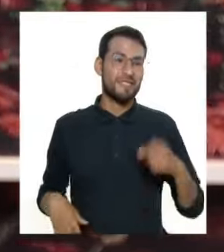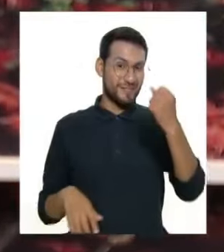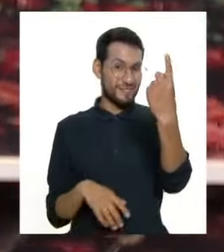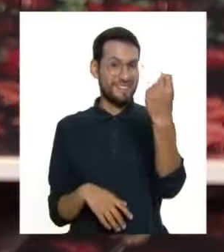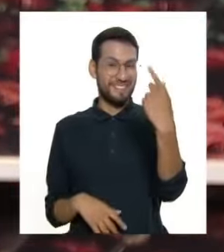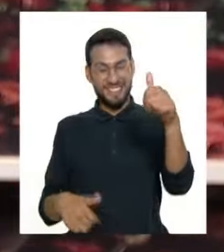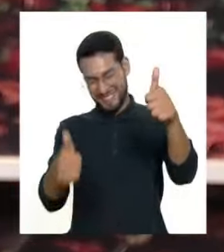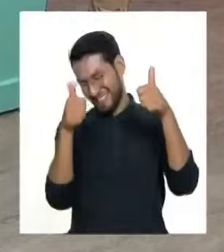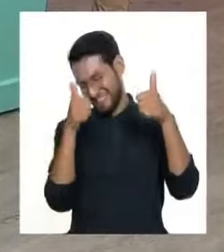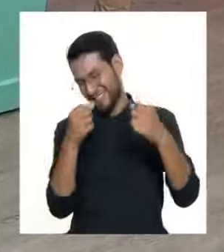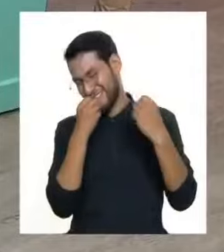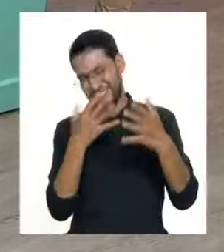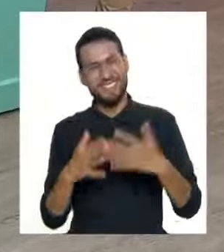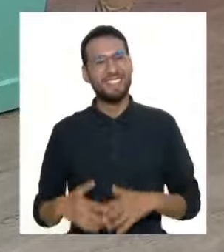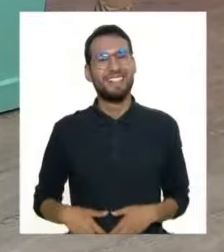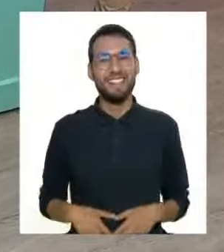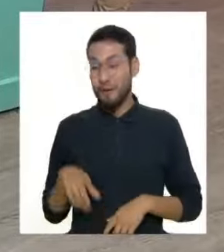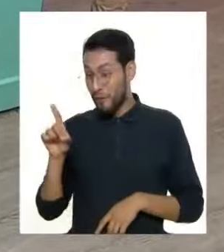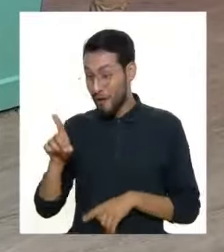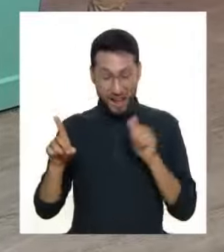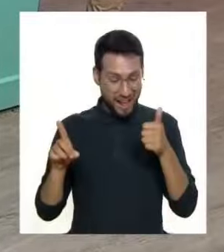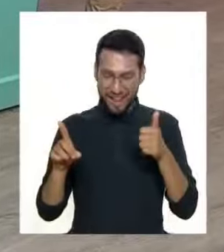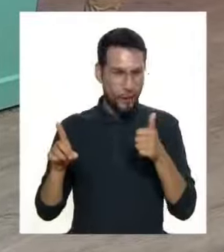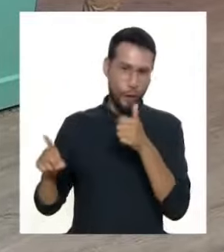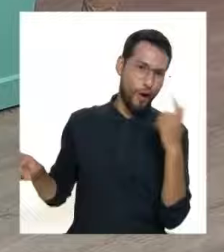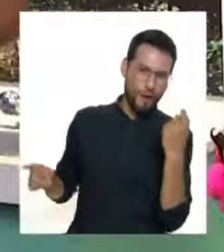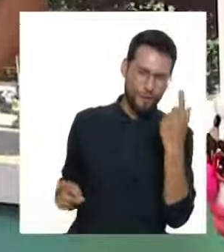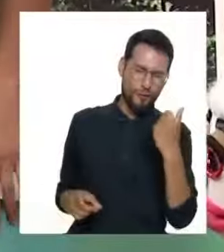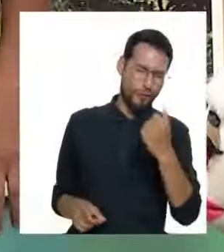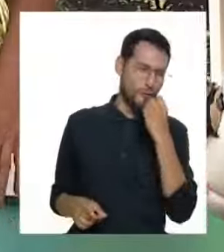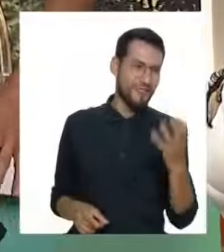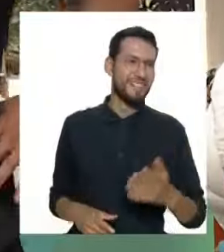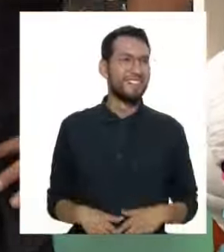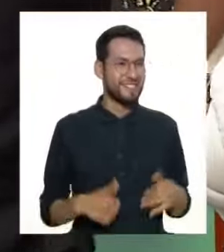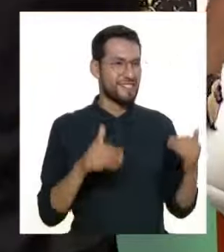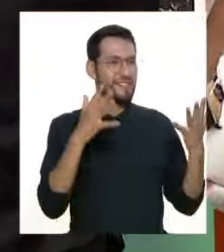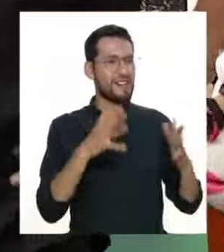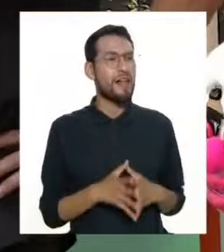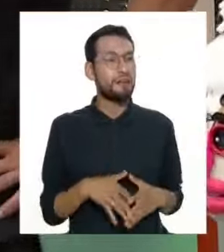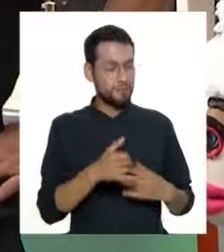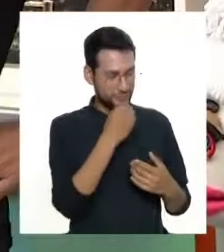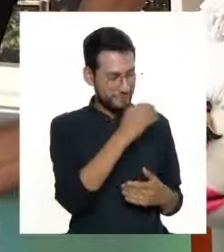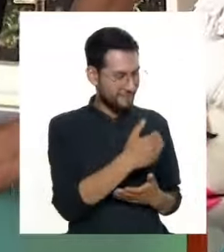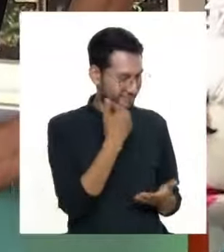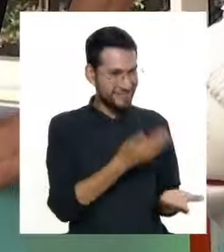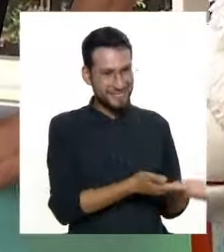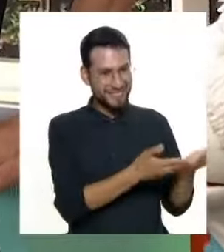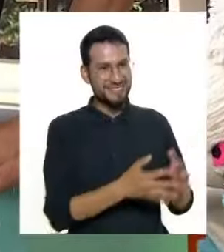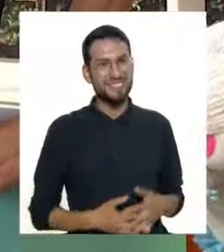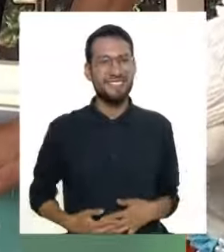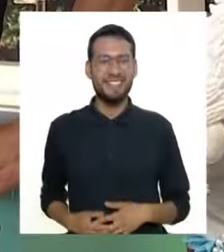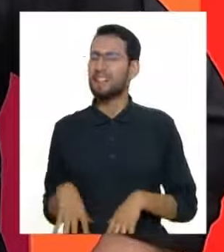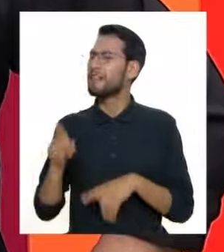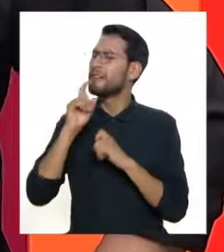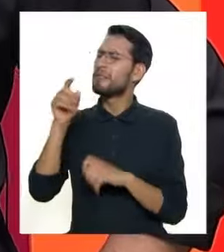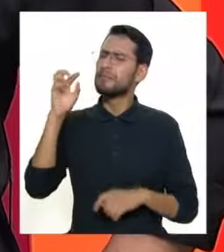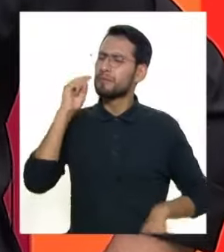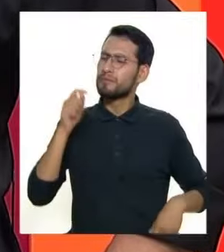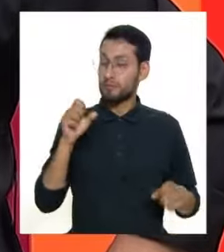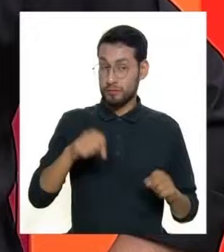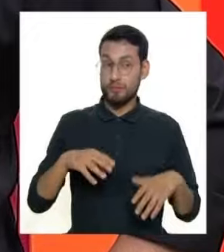11. ¡Eso! Se me toca, gracias. ¡Qué rico! Ahora te lo puedes comer todo. Ahora, Piso, una pregunta. ¿Esto